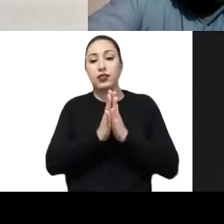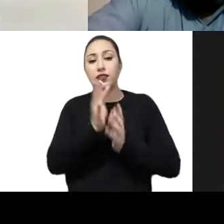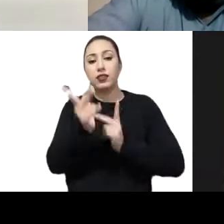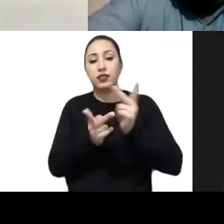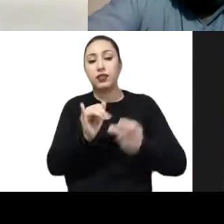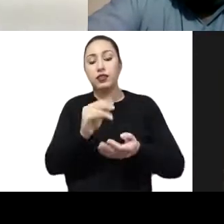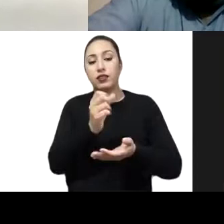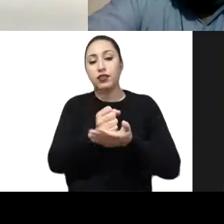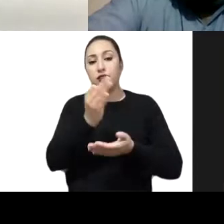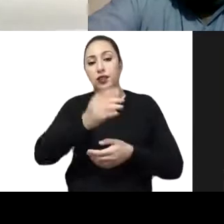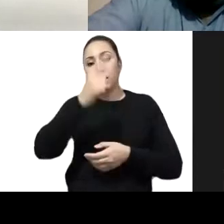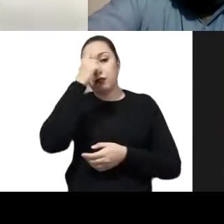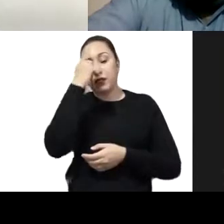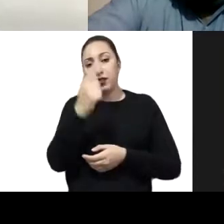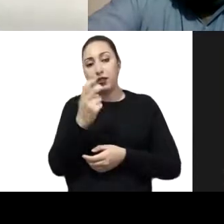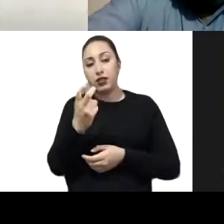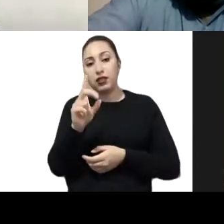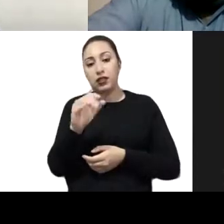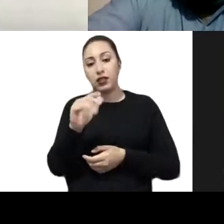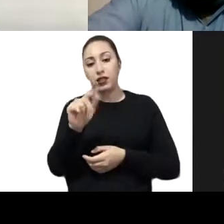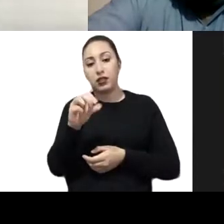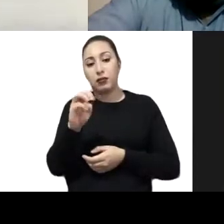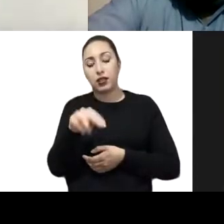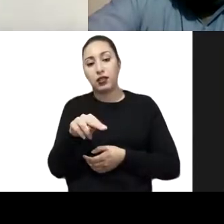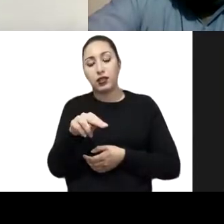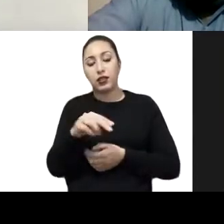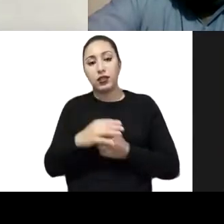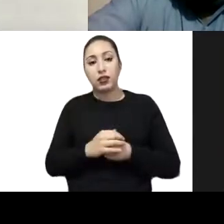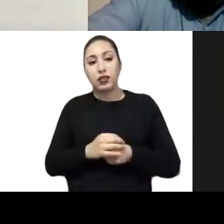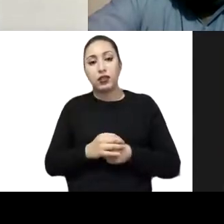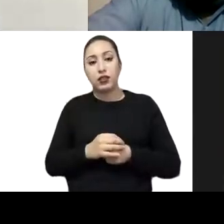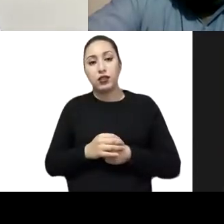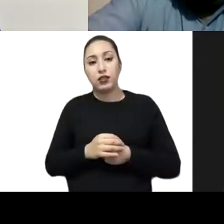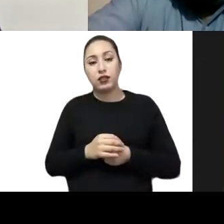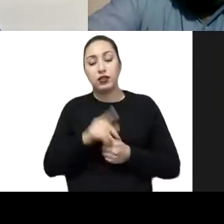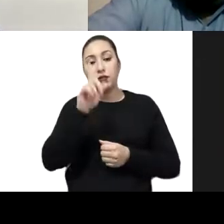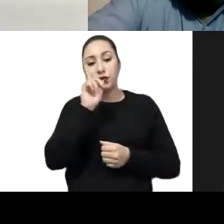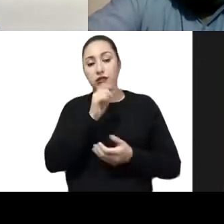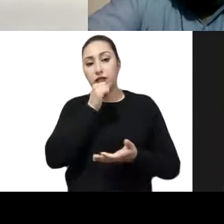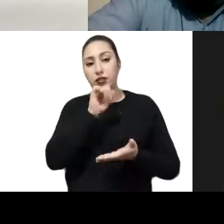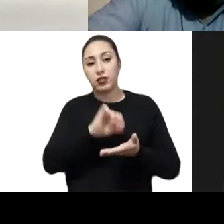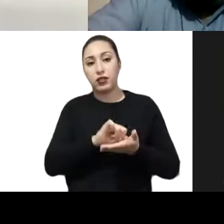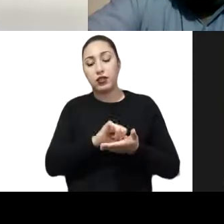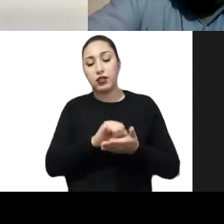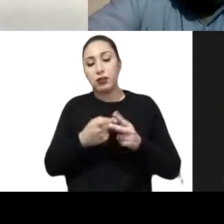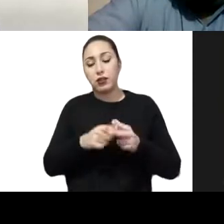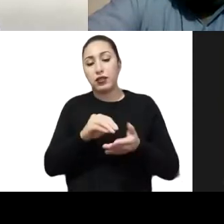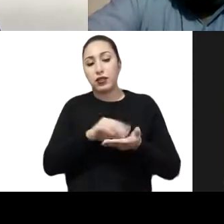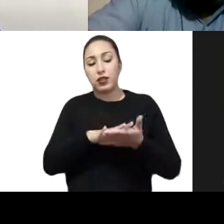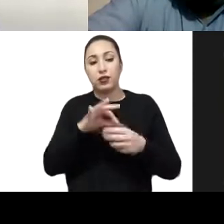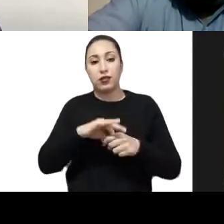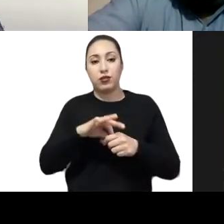la aprobación del dictamen en cuestión. Solicito a la Secretaría proceda a recoger la